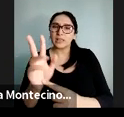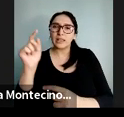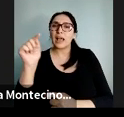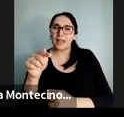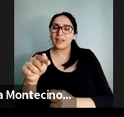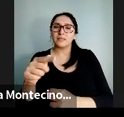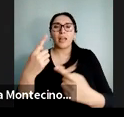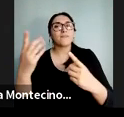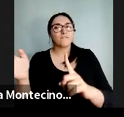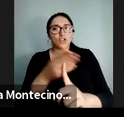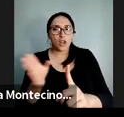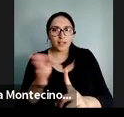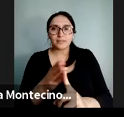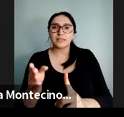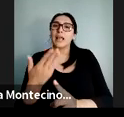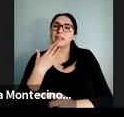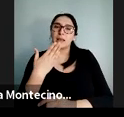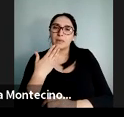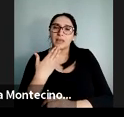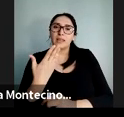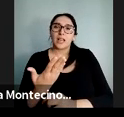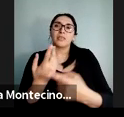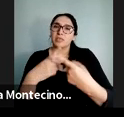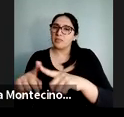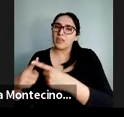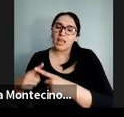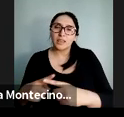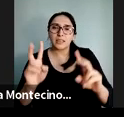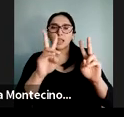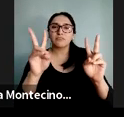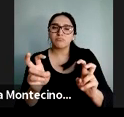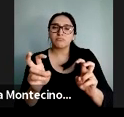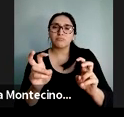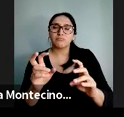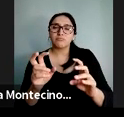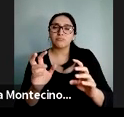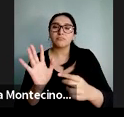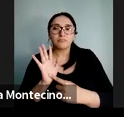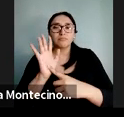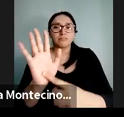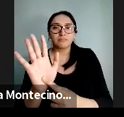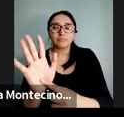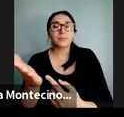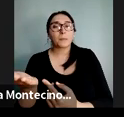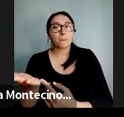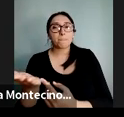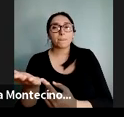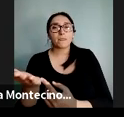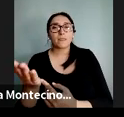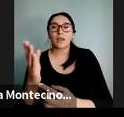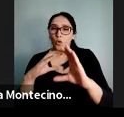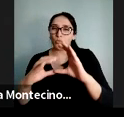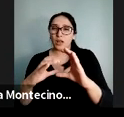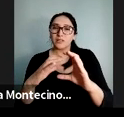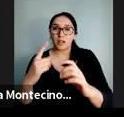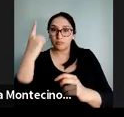de violencia. También abordan distintos tipos de comunicados y de columnas respecto al reconocimiento facial,